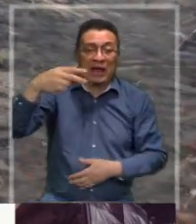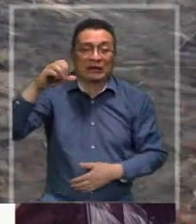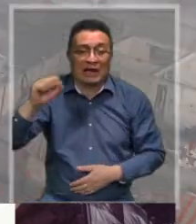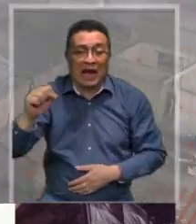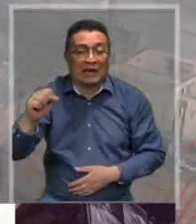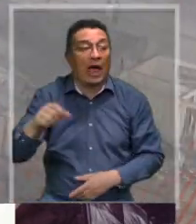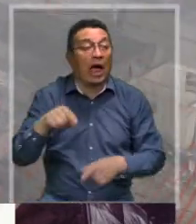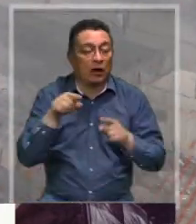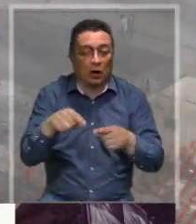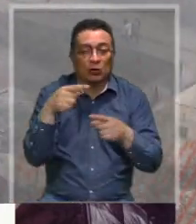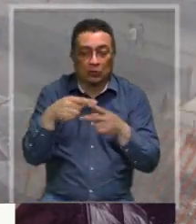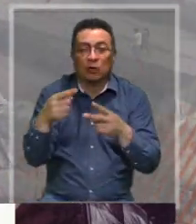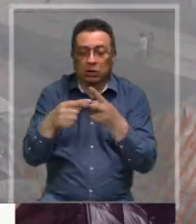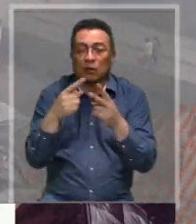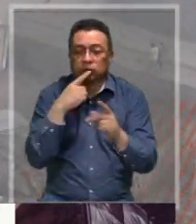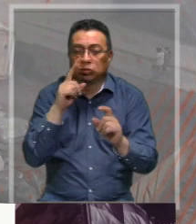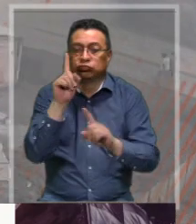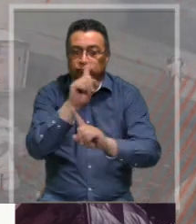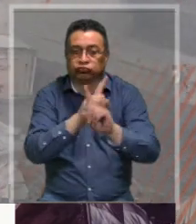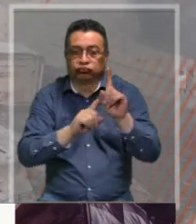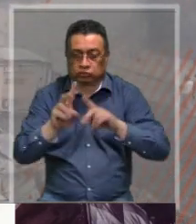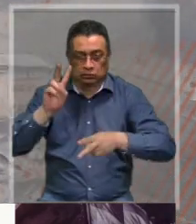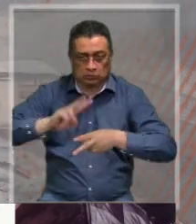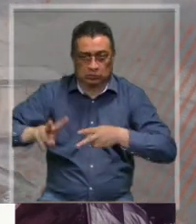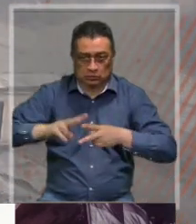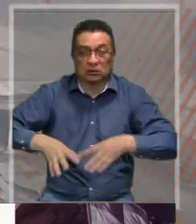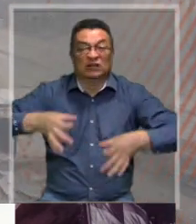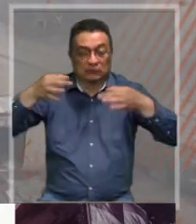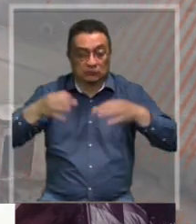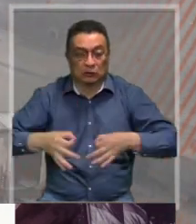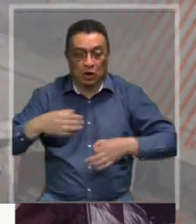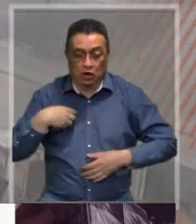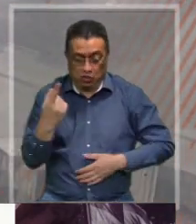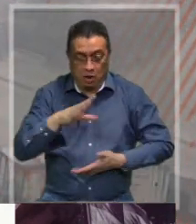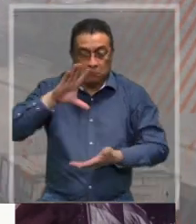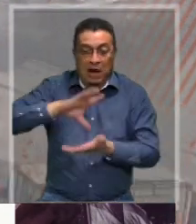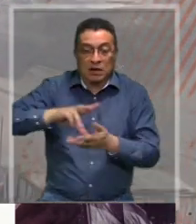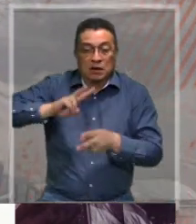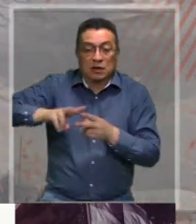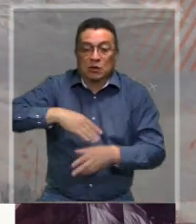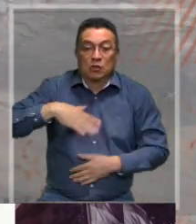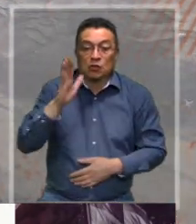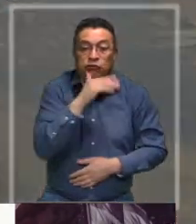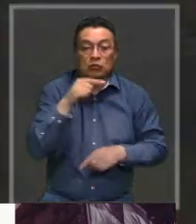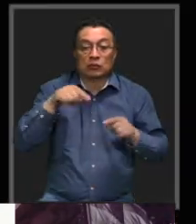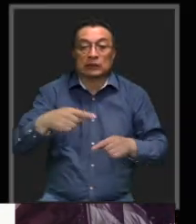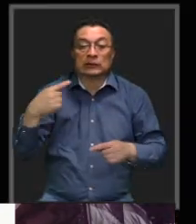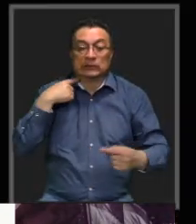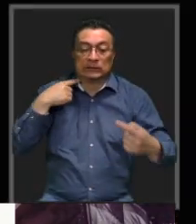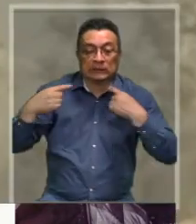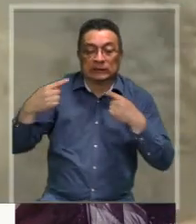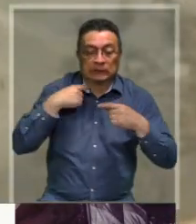una serie de cuestionamientos a la preparación real que teníamos como país frente a este tipo de desastres.